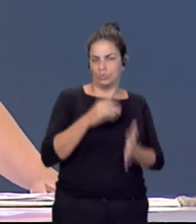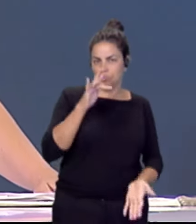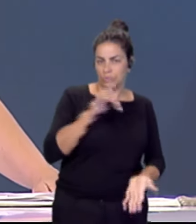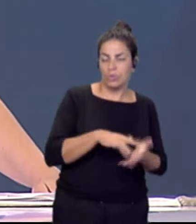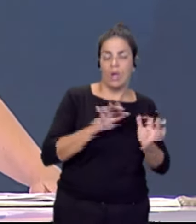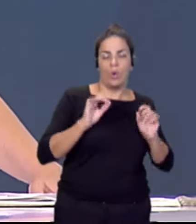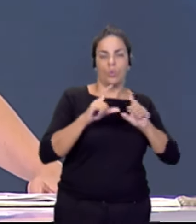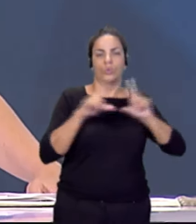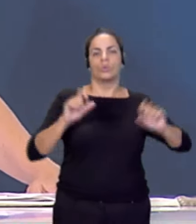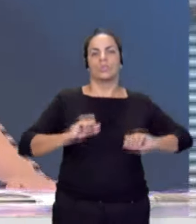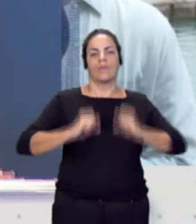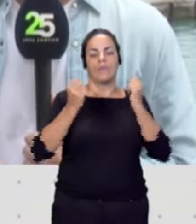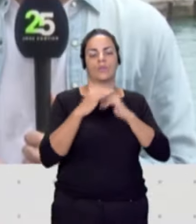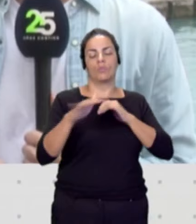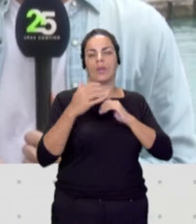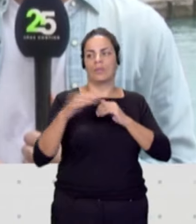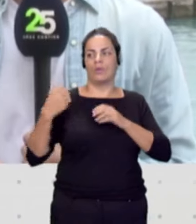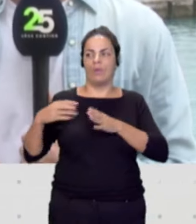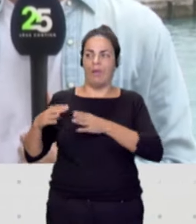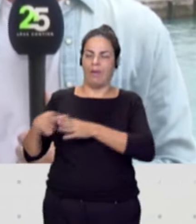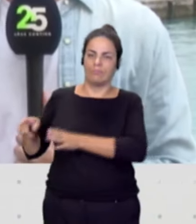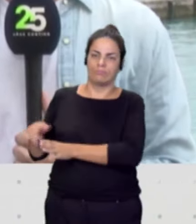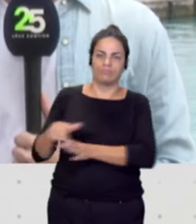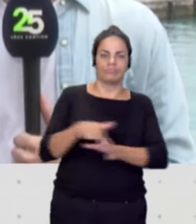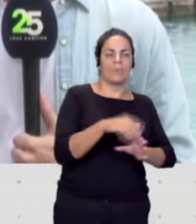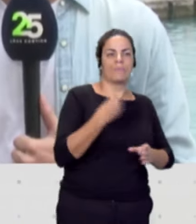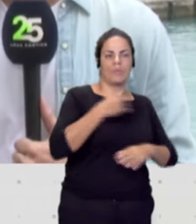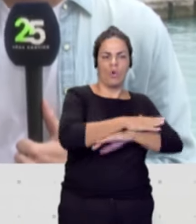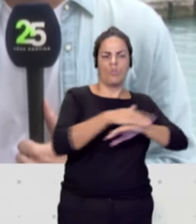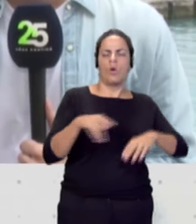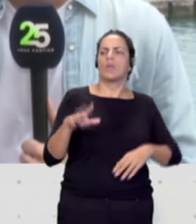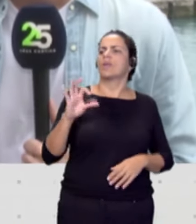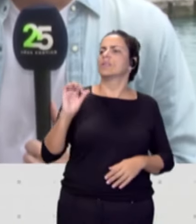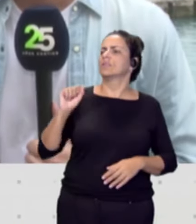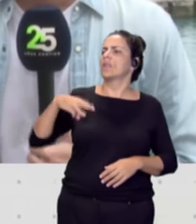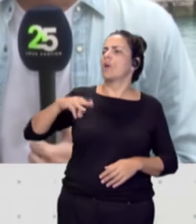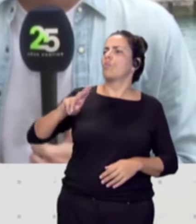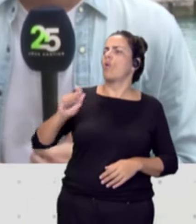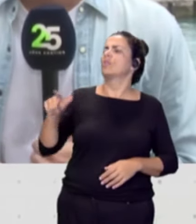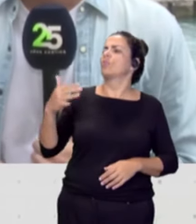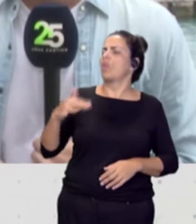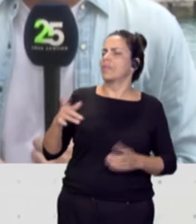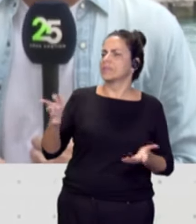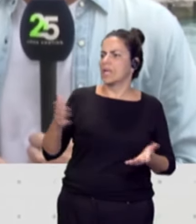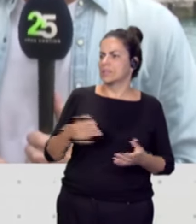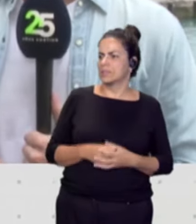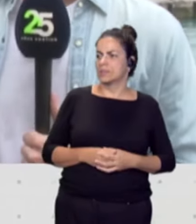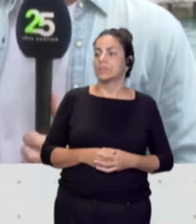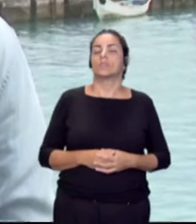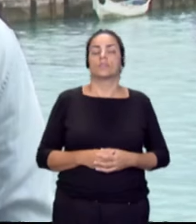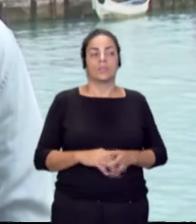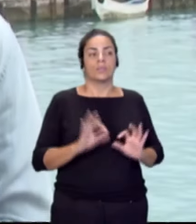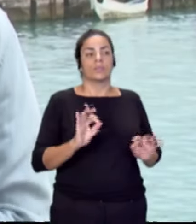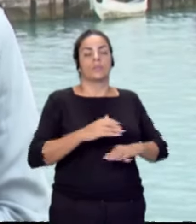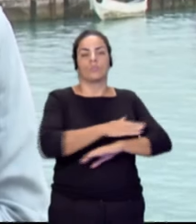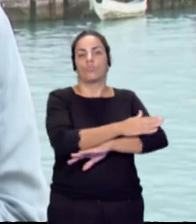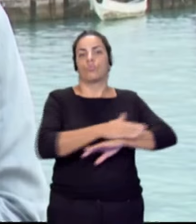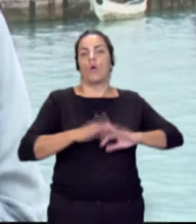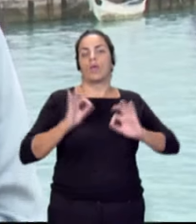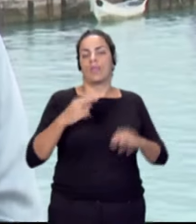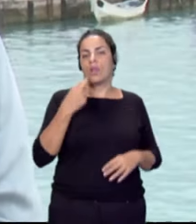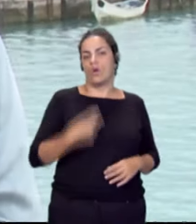de trasladarlo, Samuel López, a ese muelle donde tú te encuentras. ¿Dónde estás? Pues estamos en el Muelle de